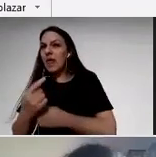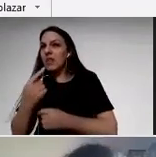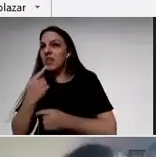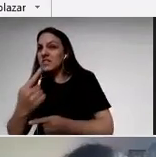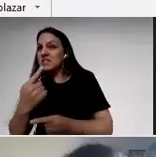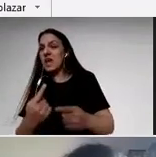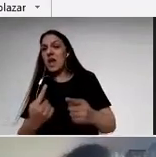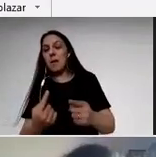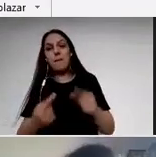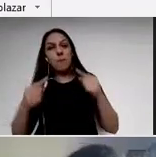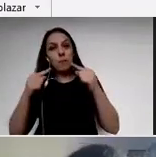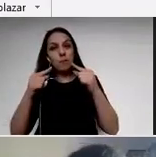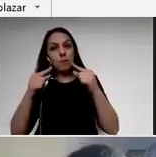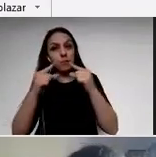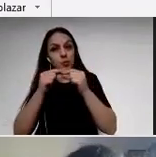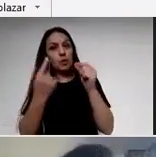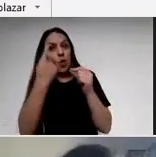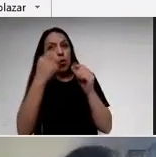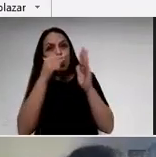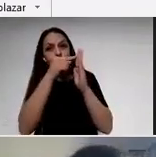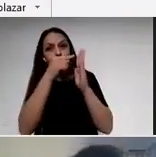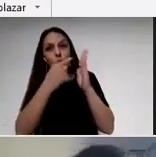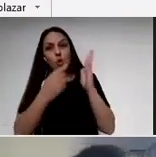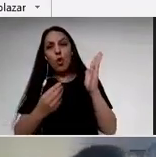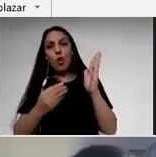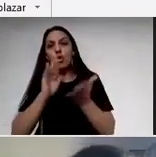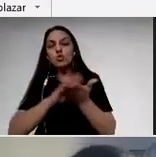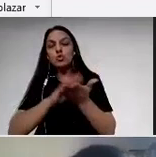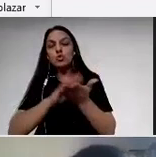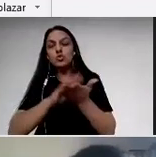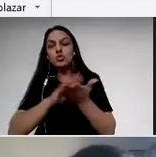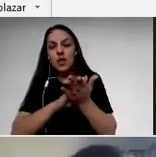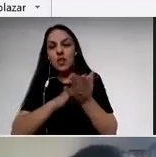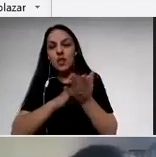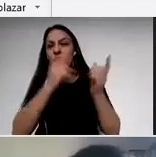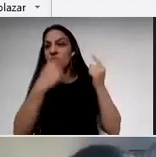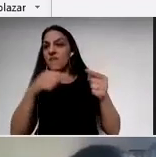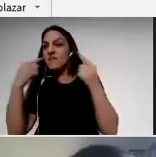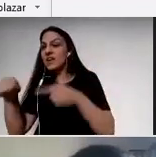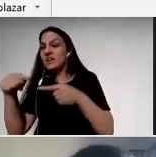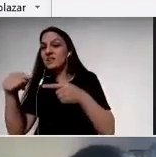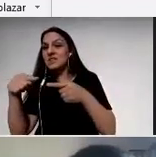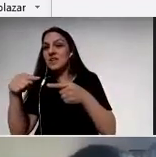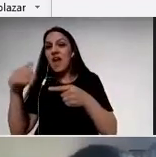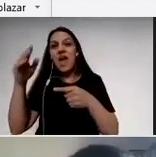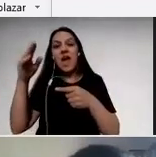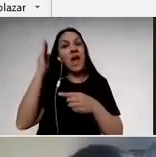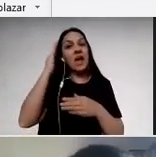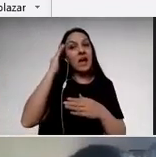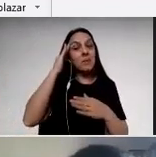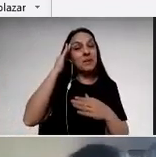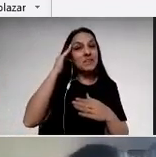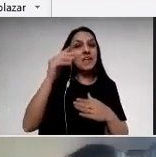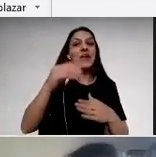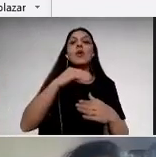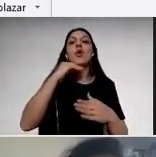voy a desarrollar, que habla sobre la diferencia entre capacidad jurídica y capacidad mental. la